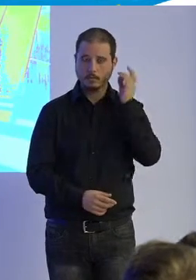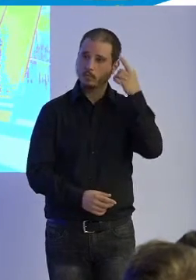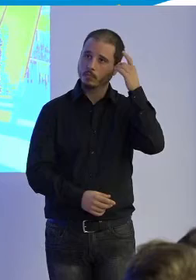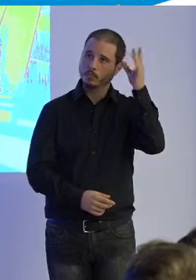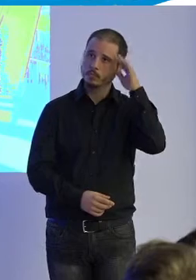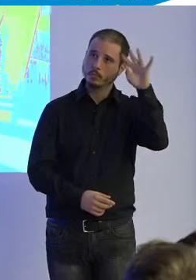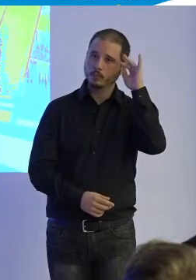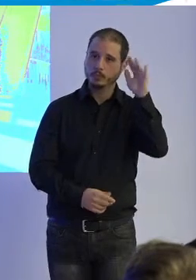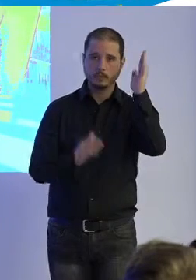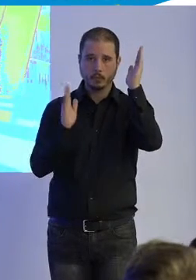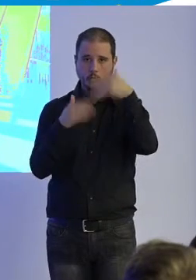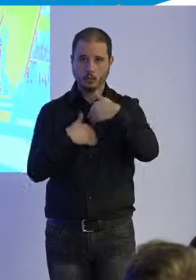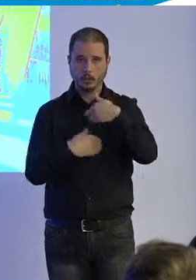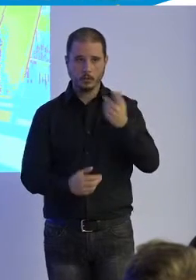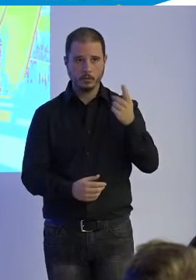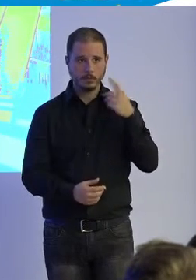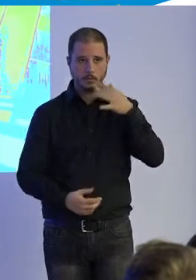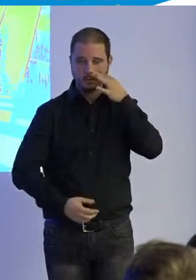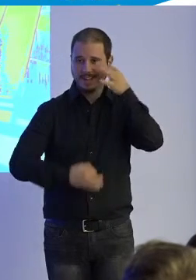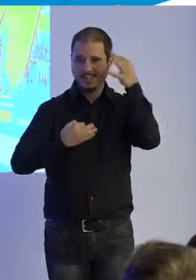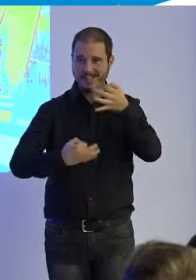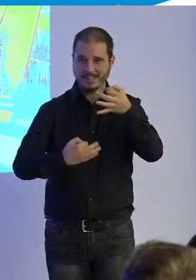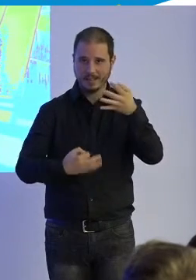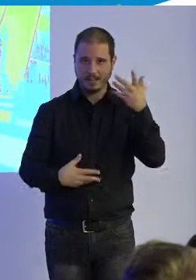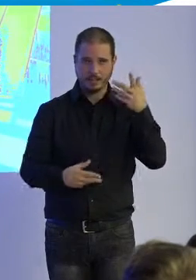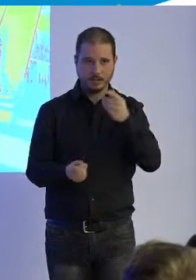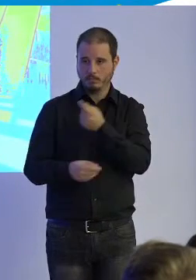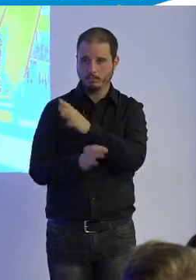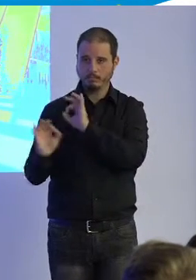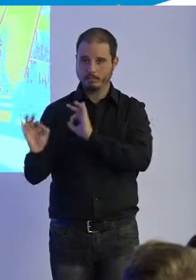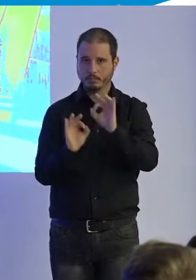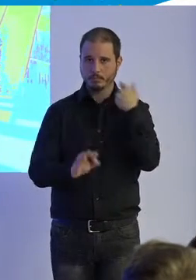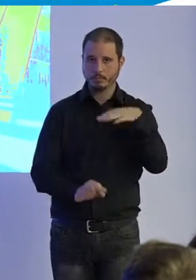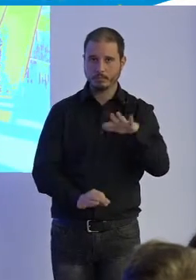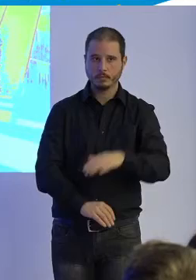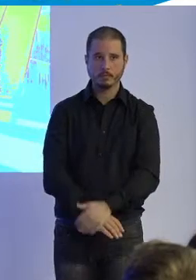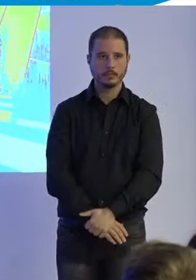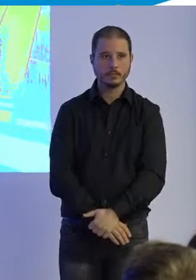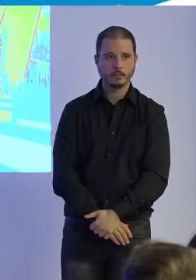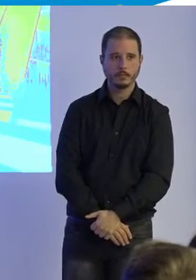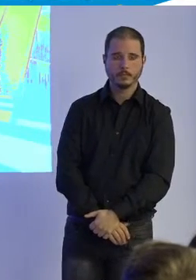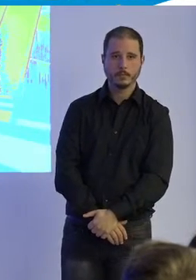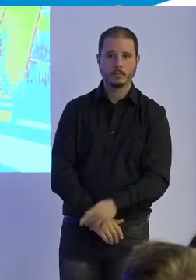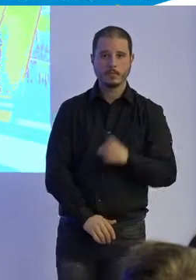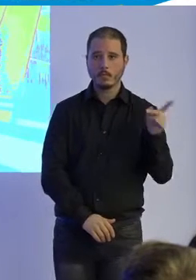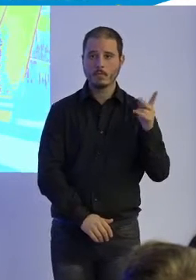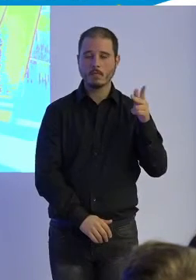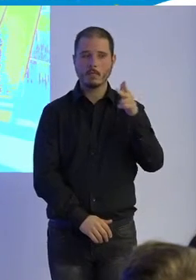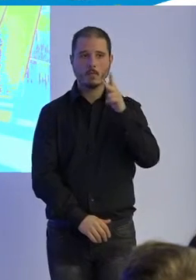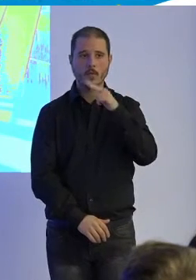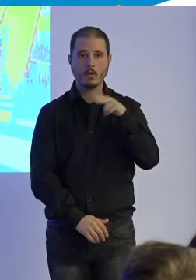ni que sea un prototipo, son todo cosas que están desplegadas, ¿vale? Este es un vídeo de